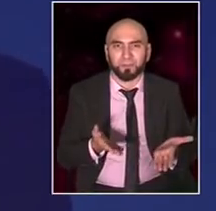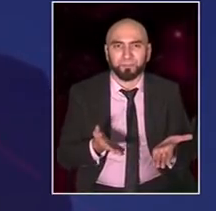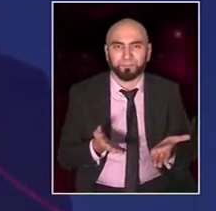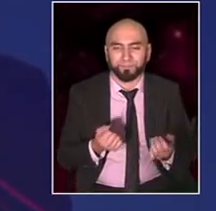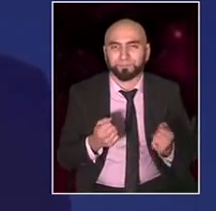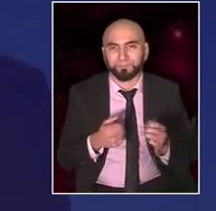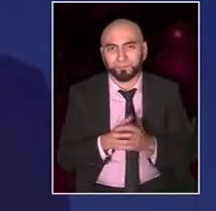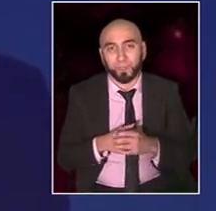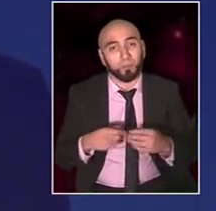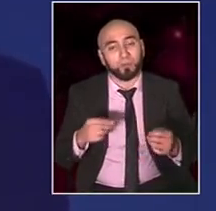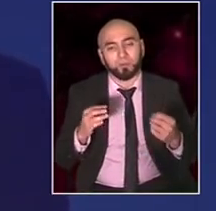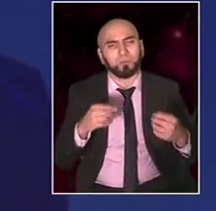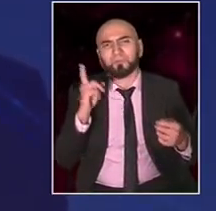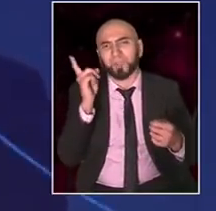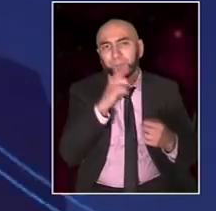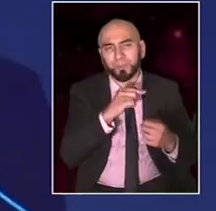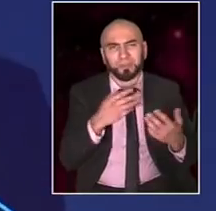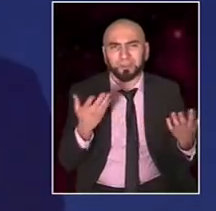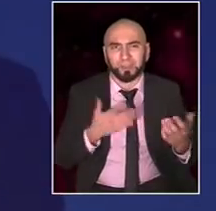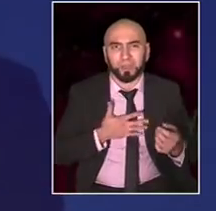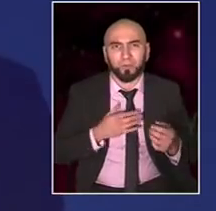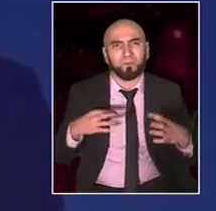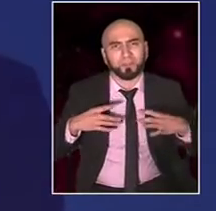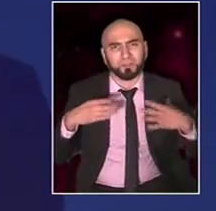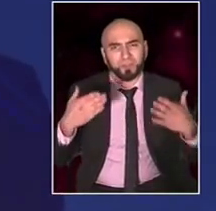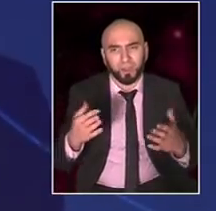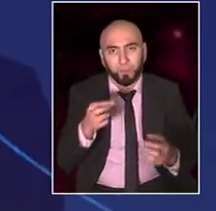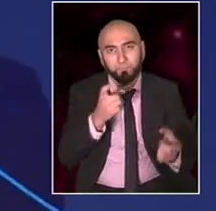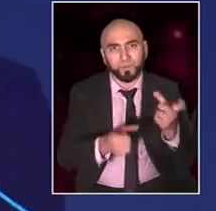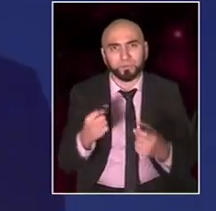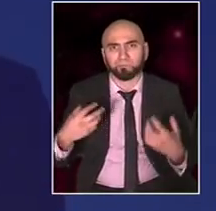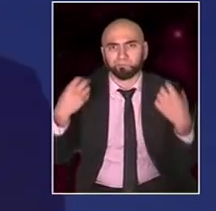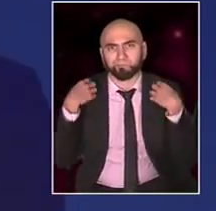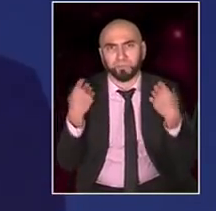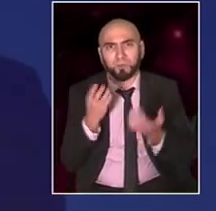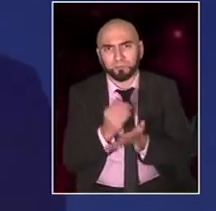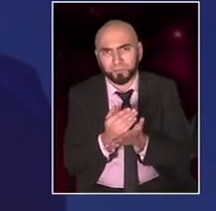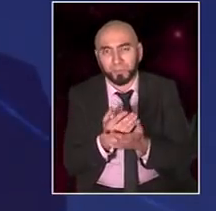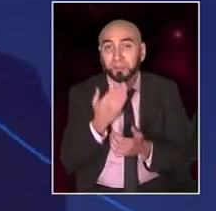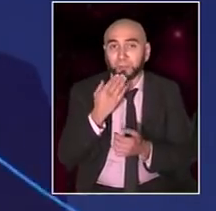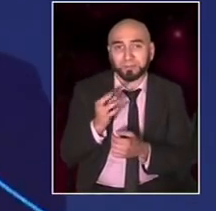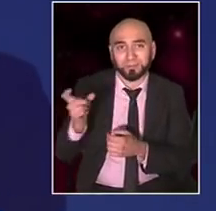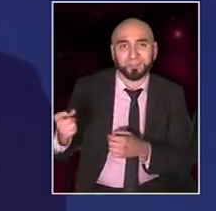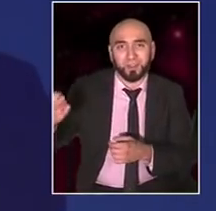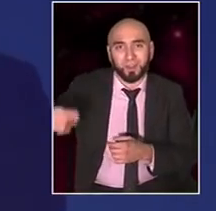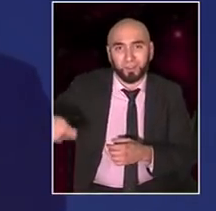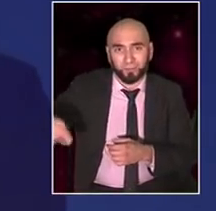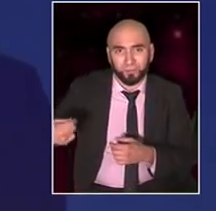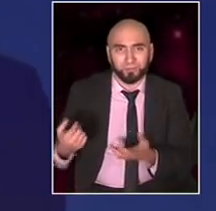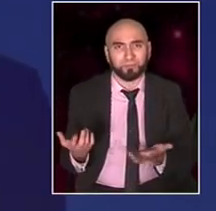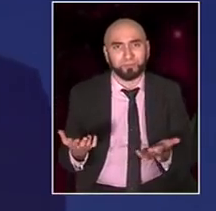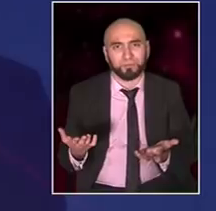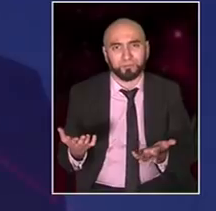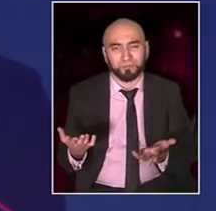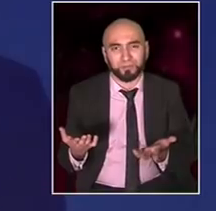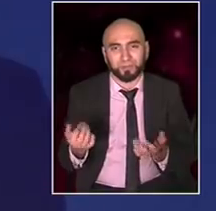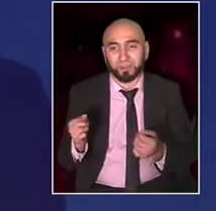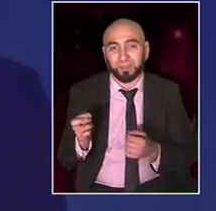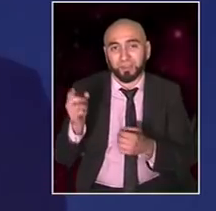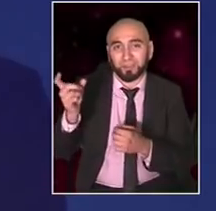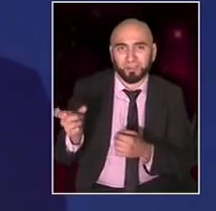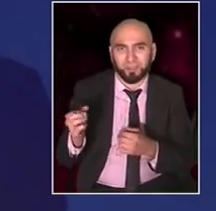Finalmente, quiero felicitar a los organizadores y al senador Guido Girardi, quien ha anuado voluntades